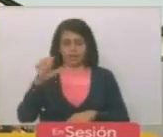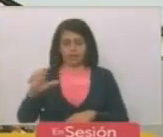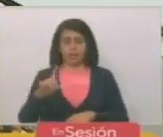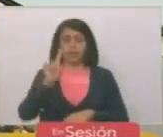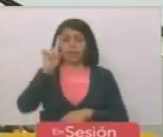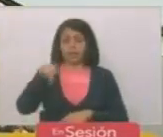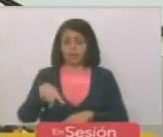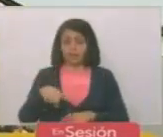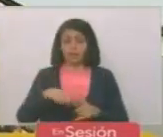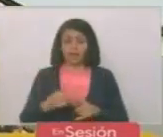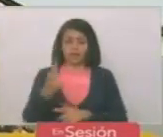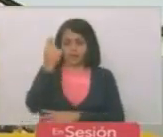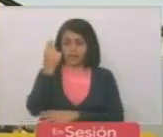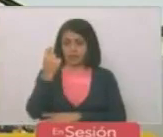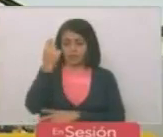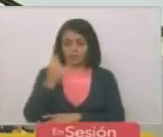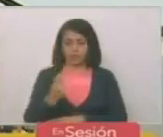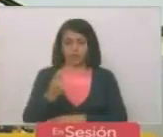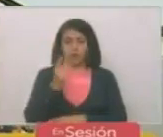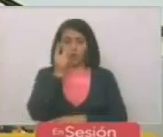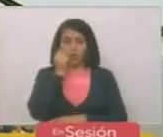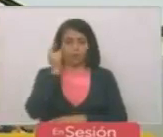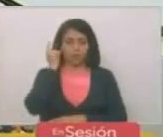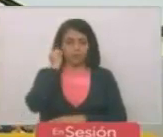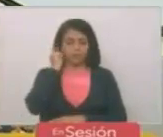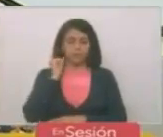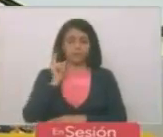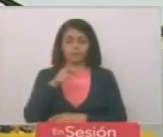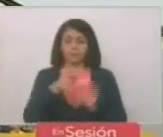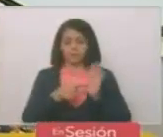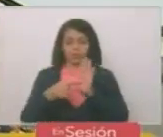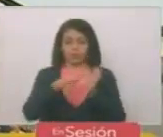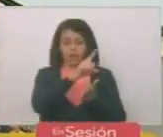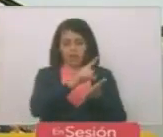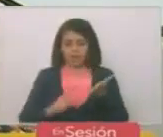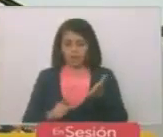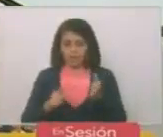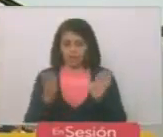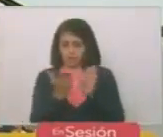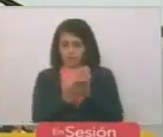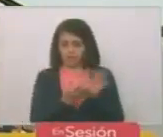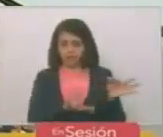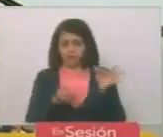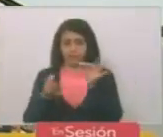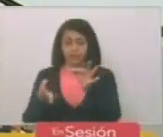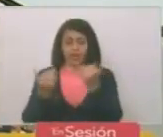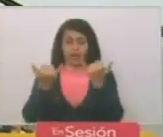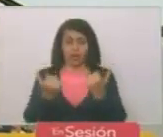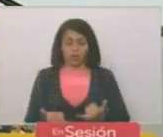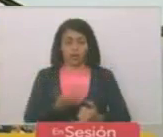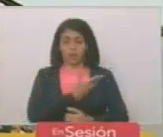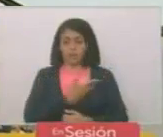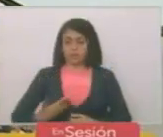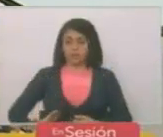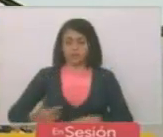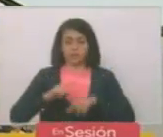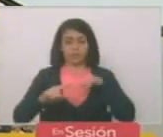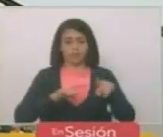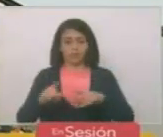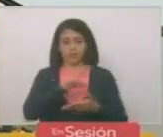Coronado, las diputadas y los diputados indicados en lista anexa. A continuación, el presidente ordenó